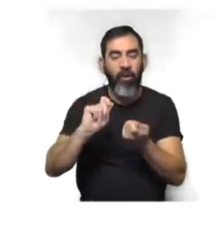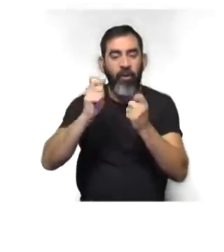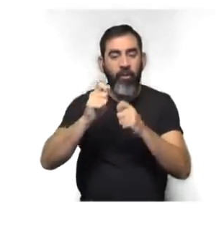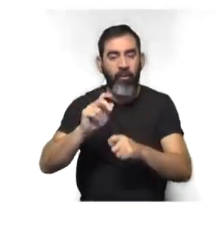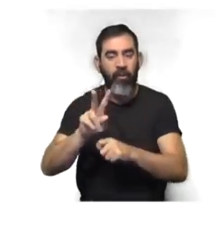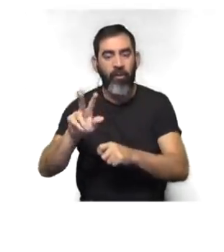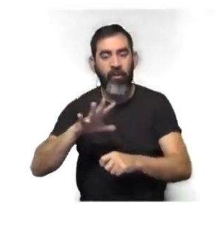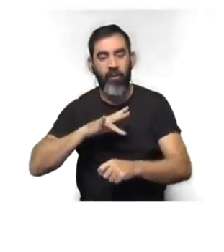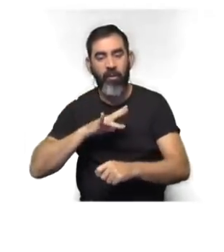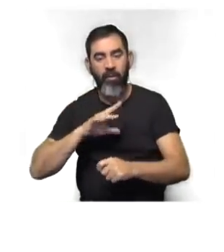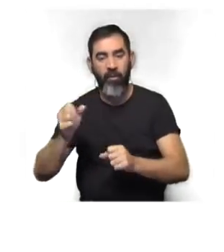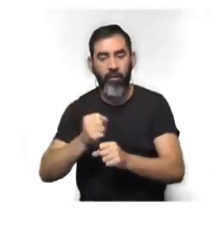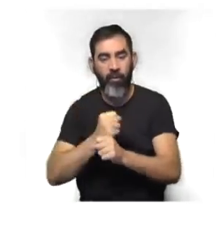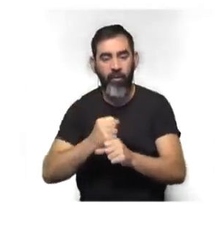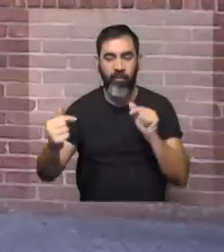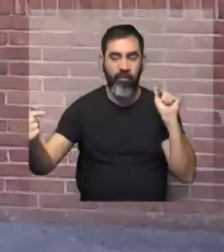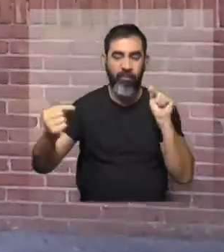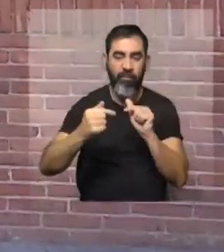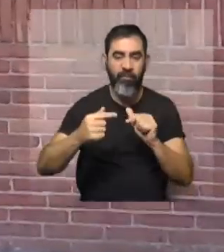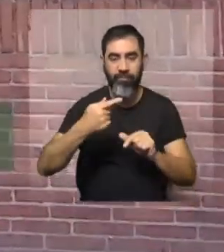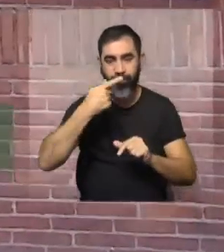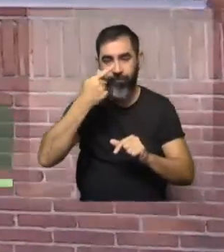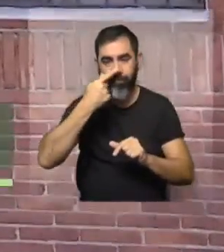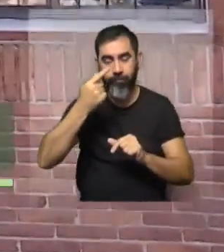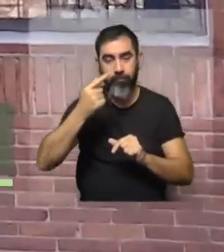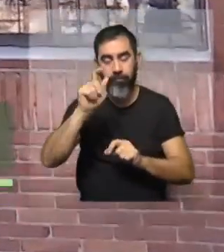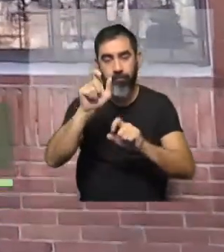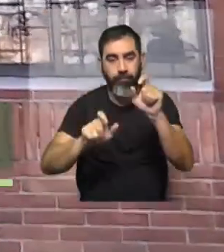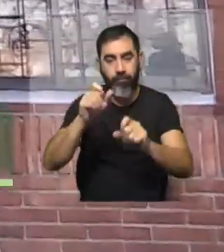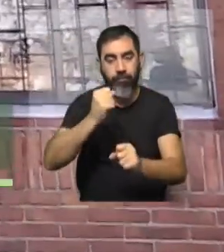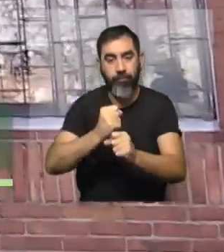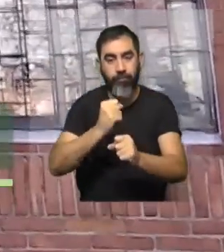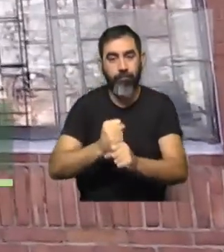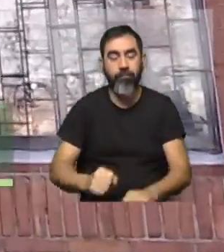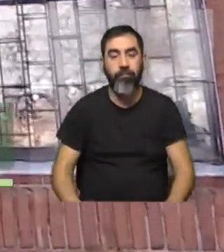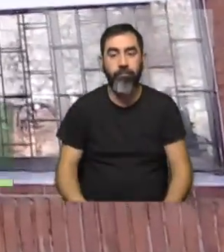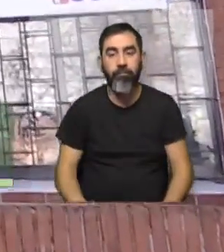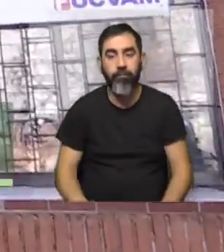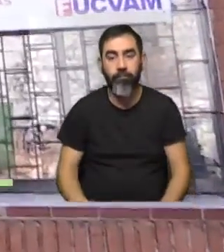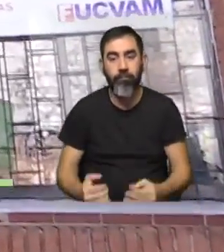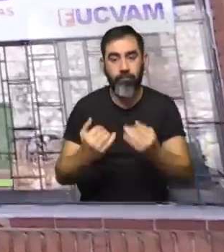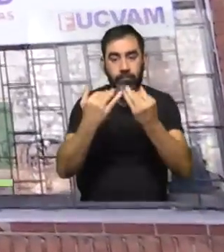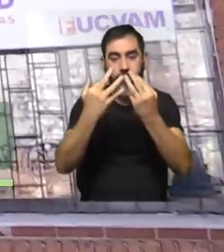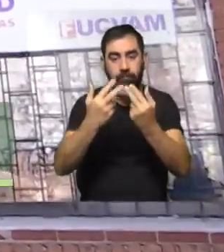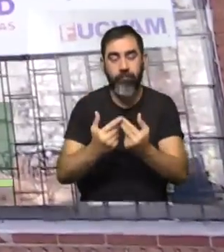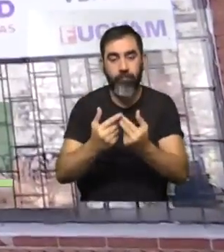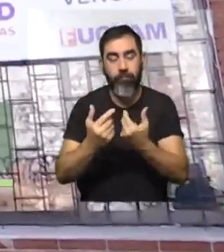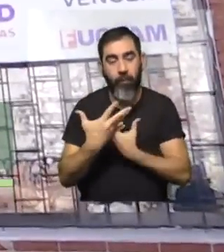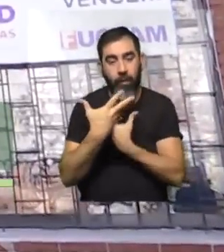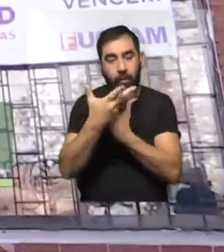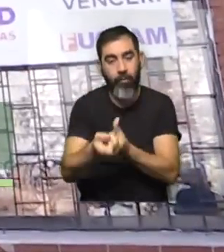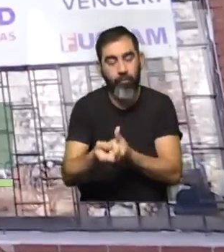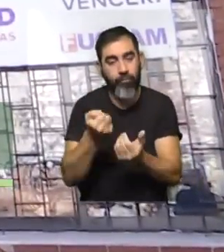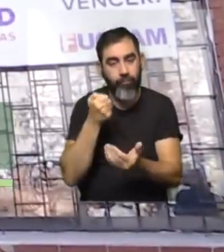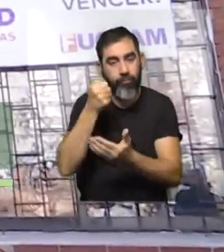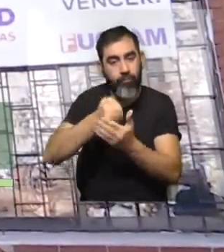jubilatoria aprobada por el gobierno va en contra de los intereses de las y los trabajadores en este sentido de la organización decide sumarse a una nueva